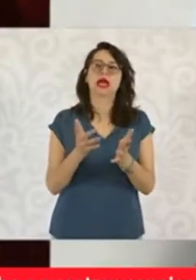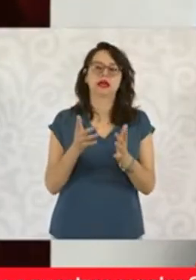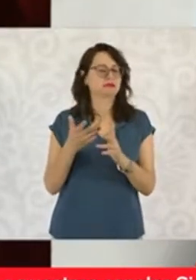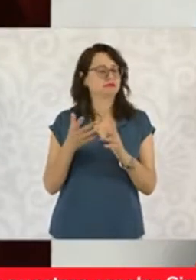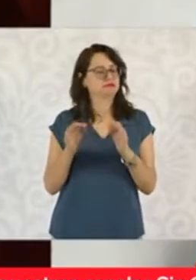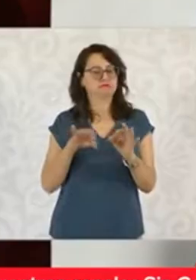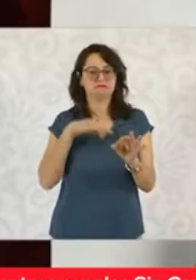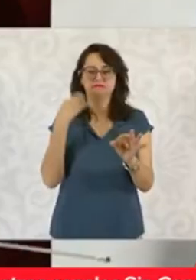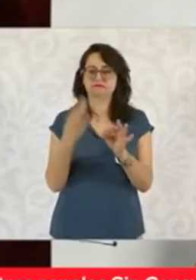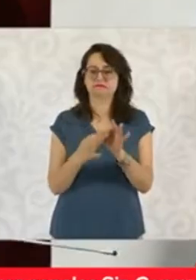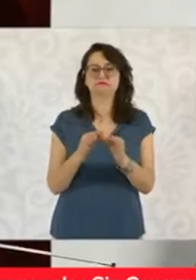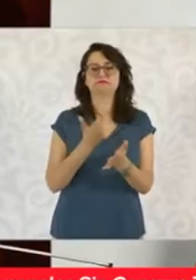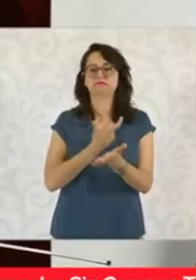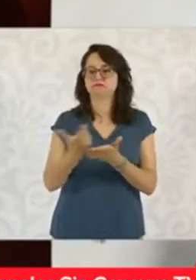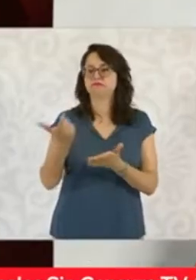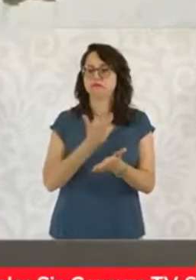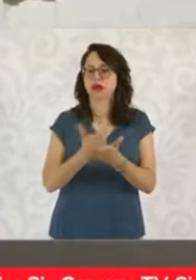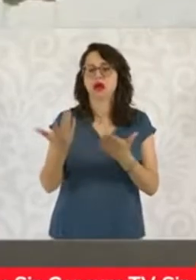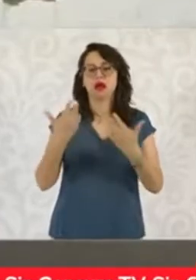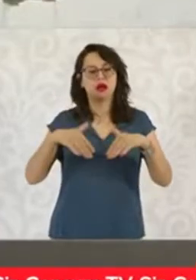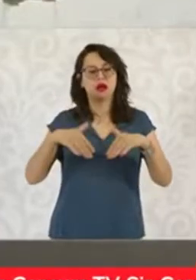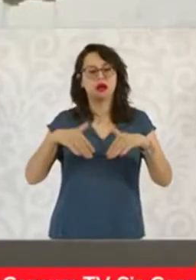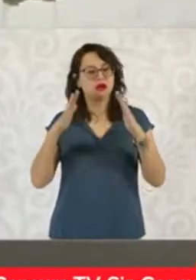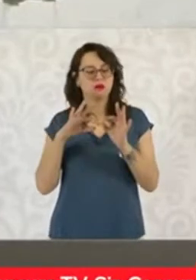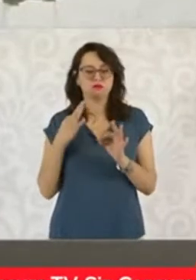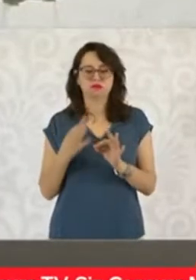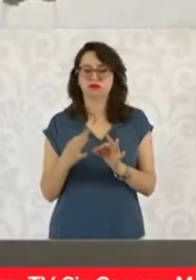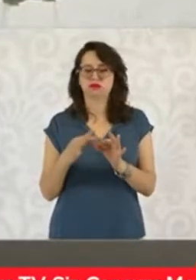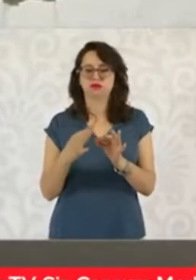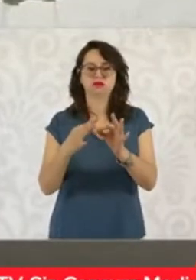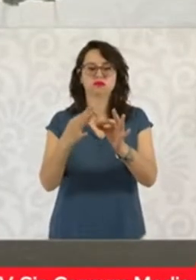créditos y acceder a sus viviendas. La que sigue.